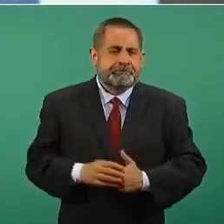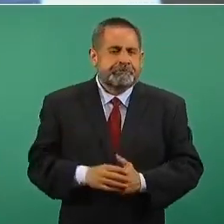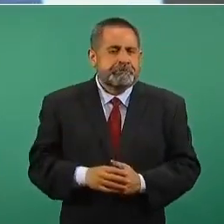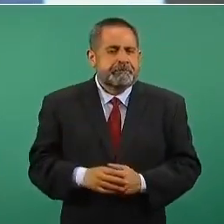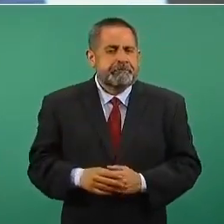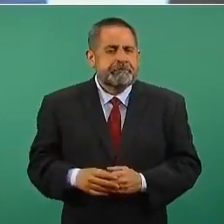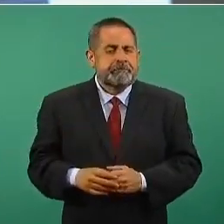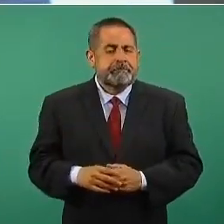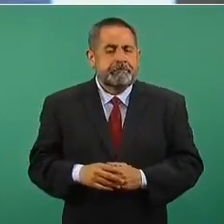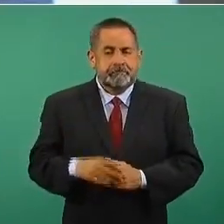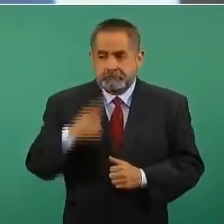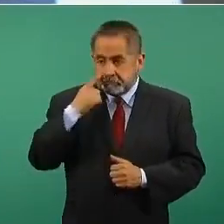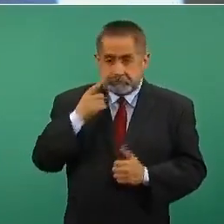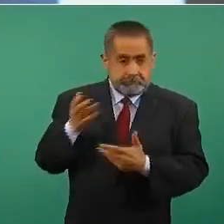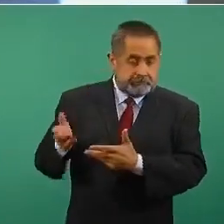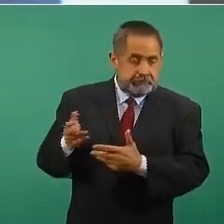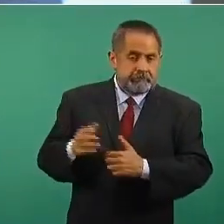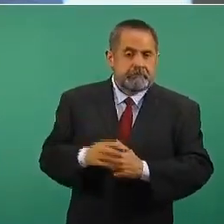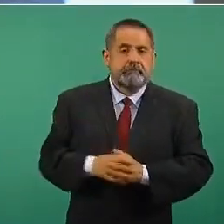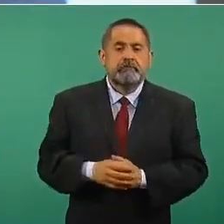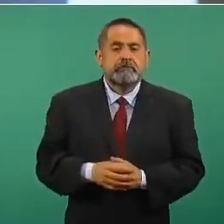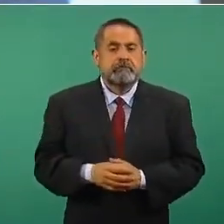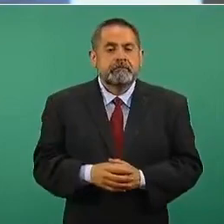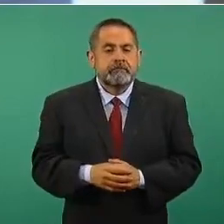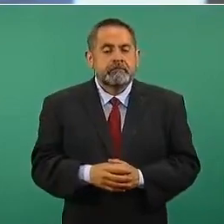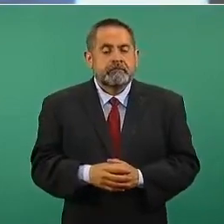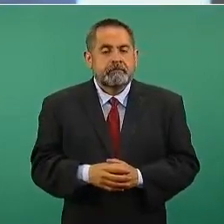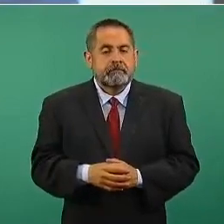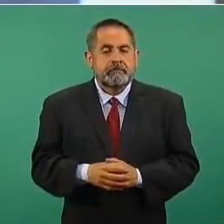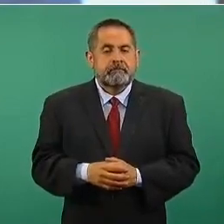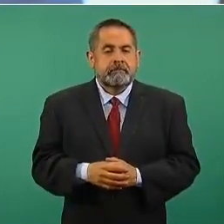Si con lo que pasó